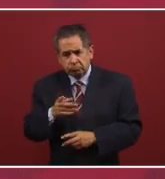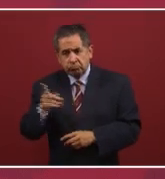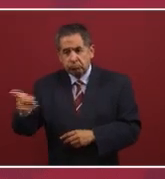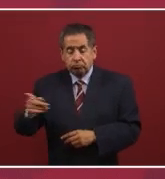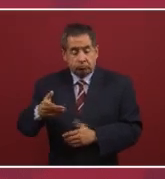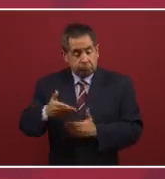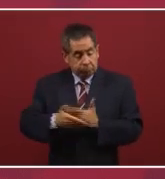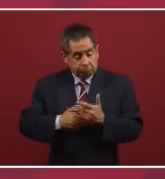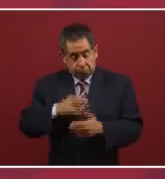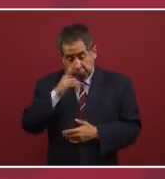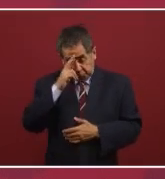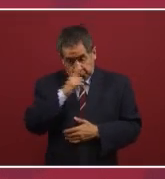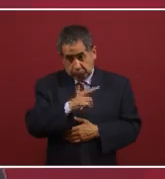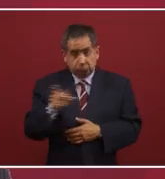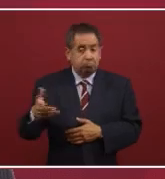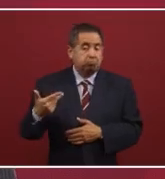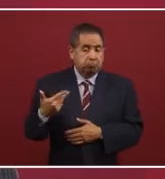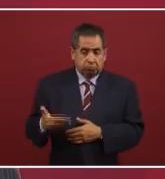muy respetuosa,